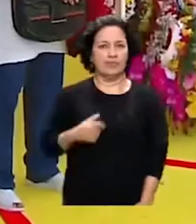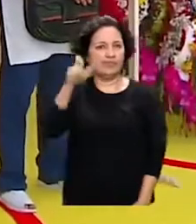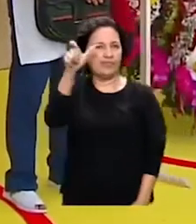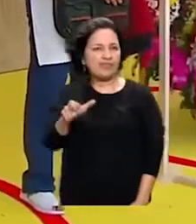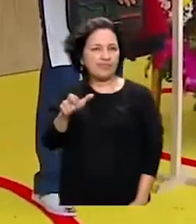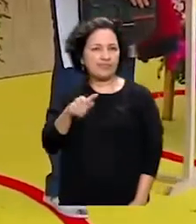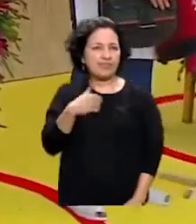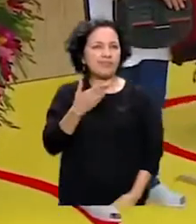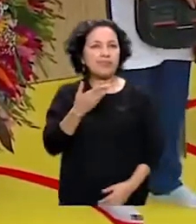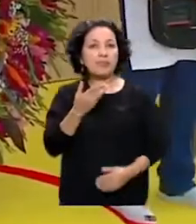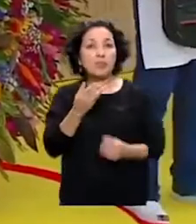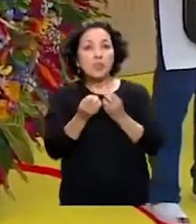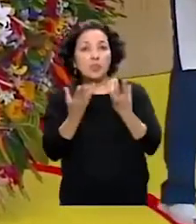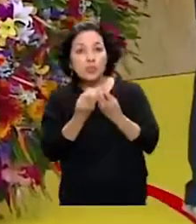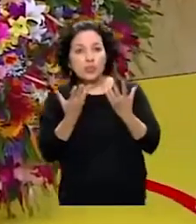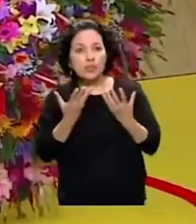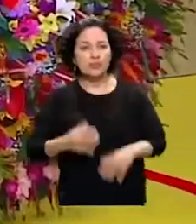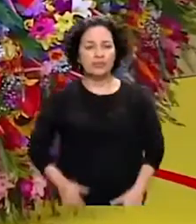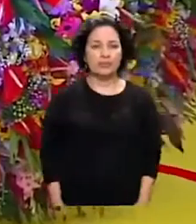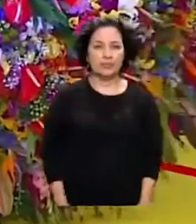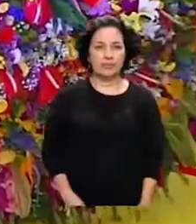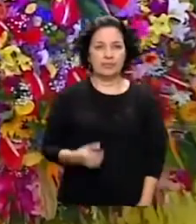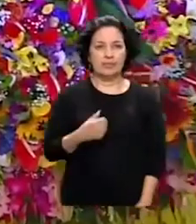Número de contrato